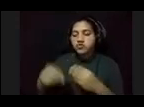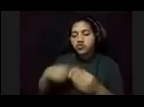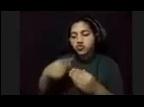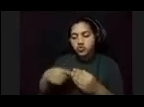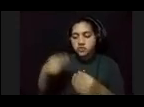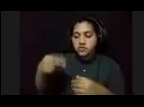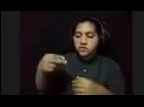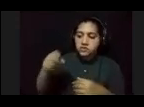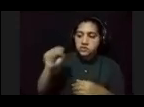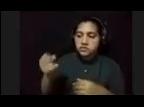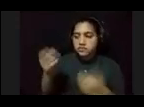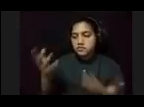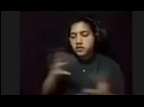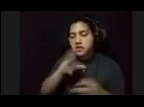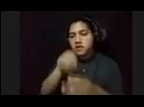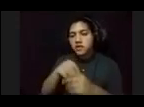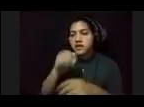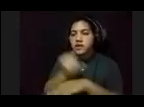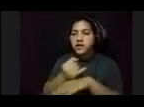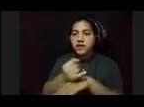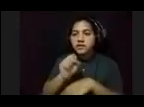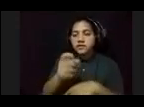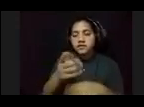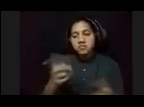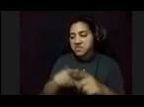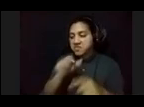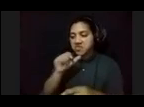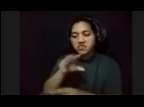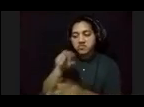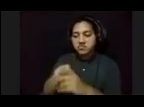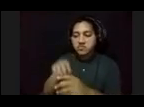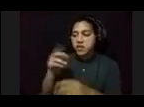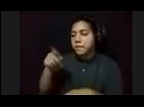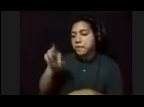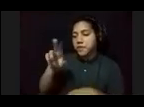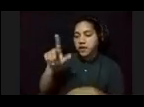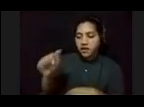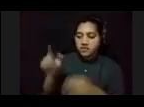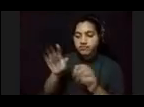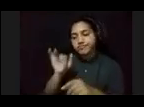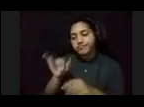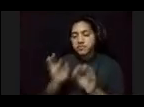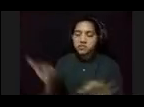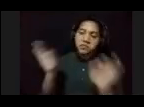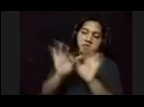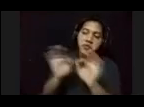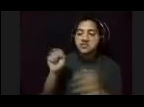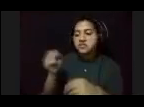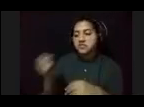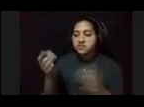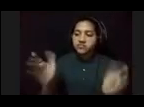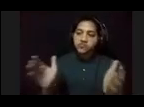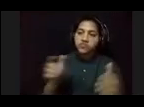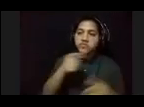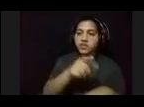incluir la historia de la isleta, no mencionan a La Perla como parte integral del viejo San Juan, en contraste con los barrios La Puntilla